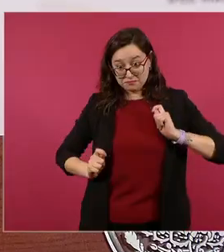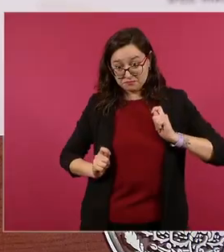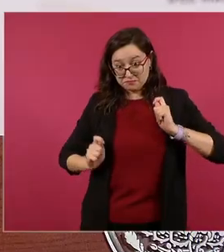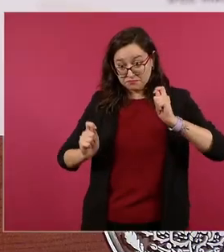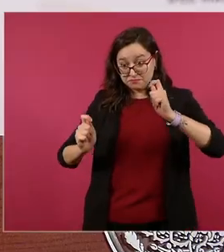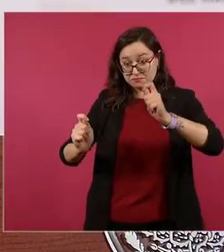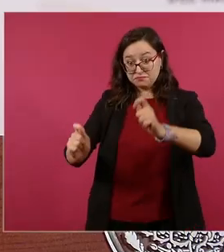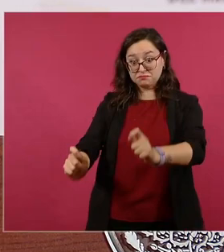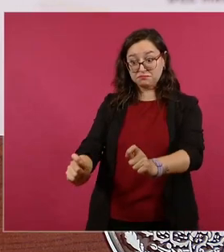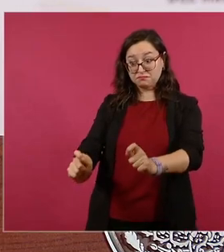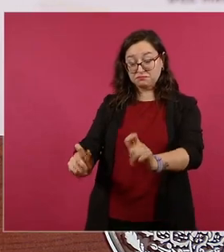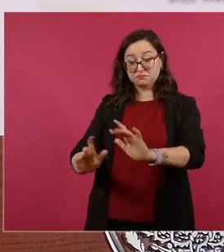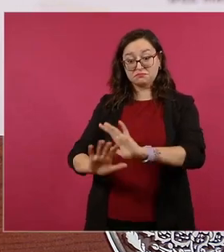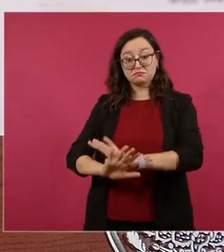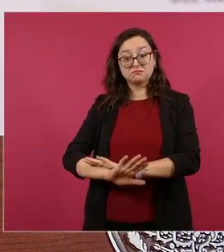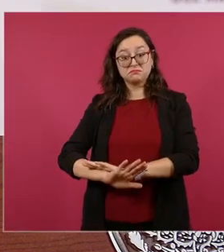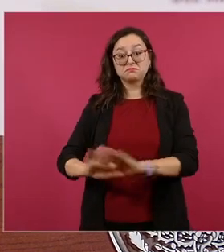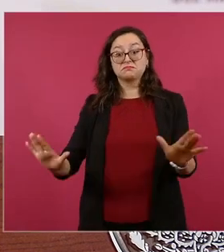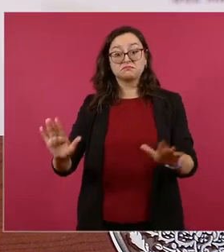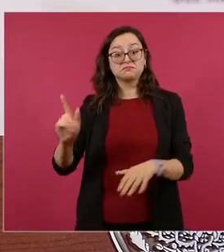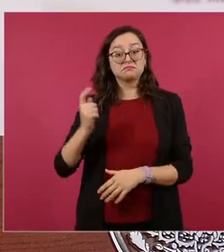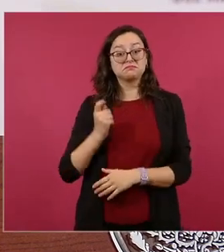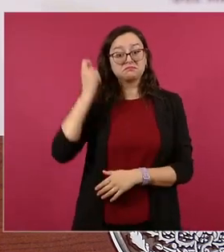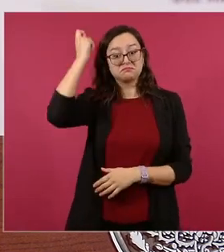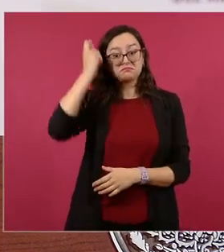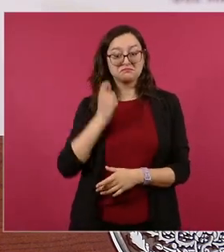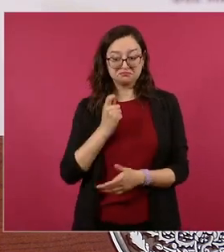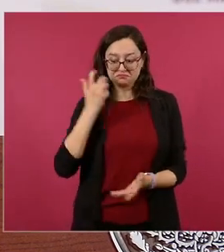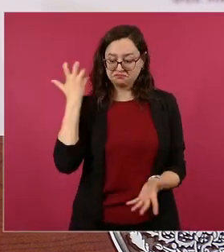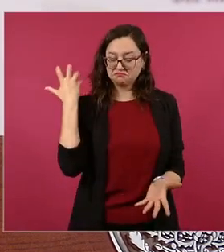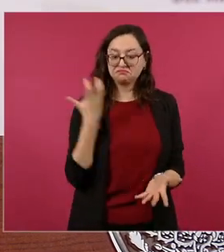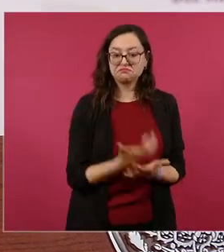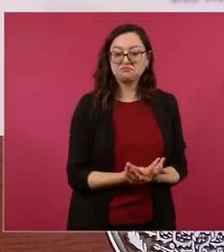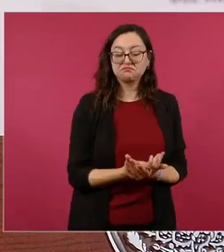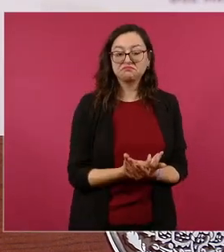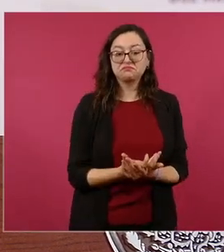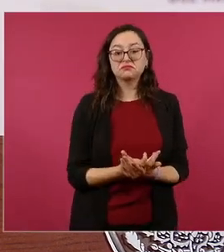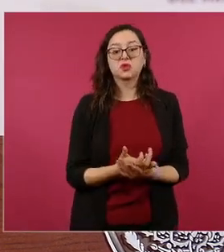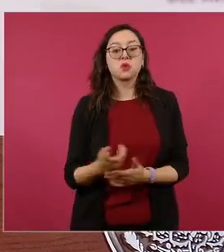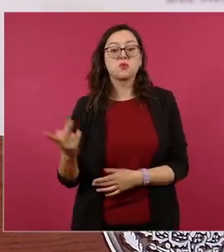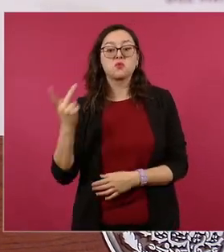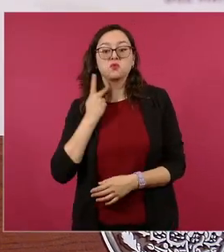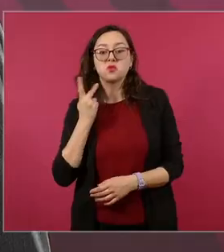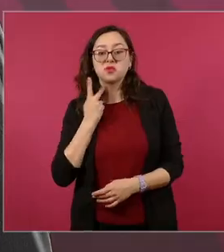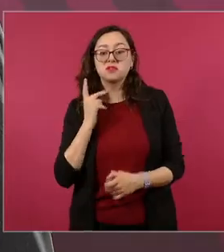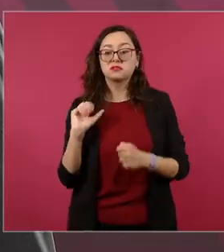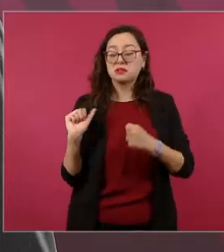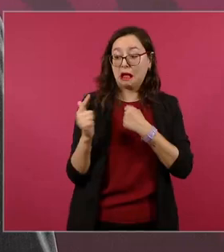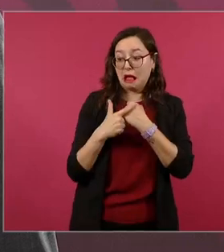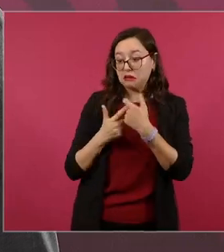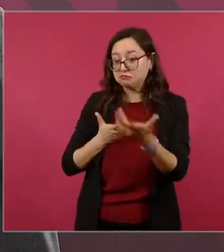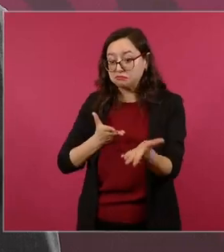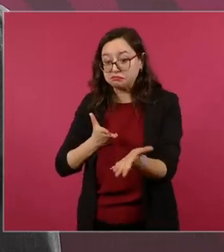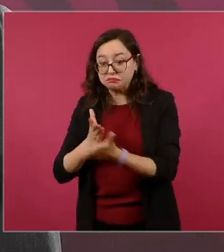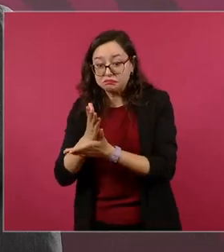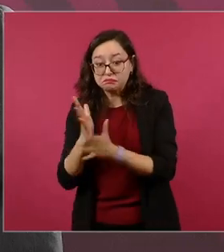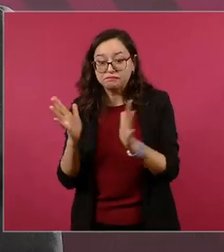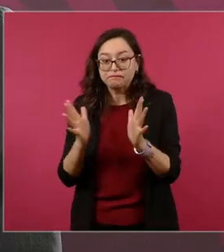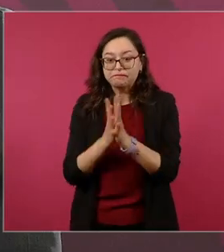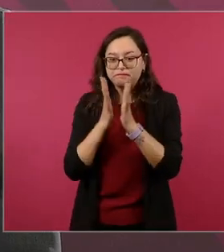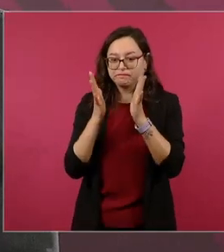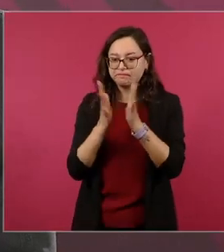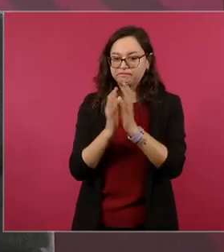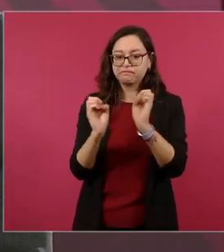me jubilo y no vuelvo a participar en ninguna actividad pública política.